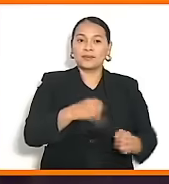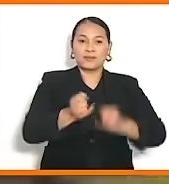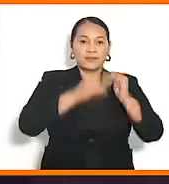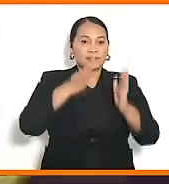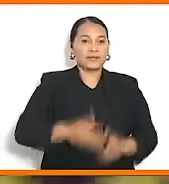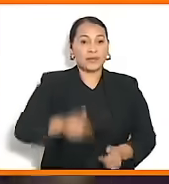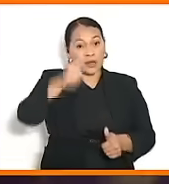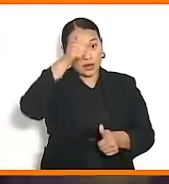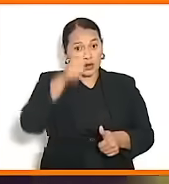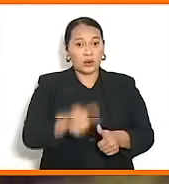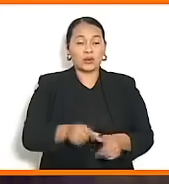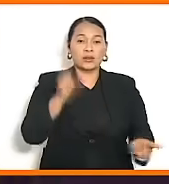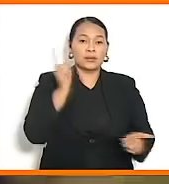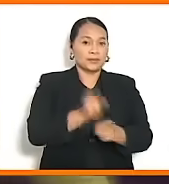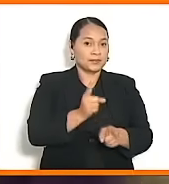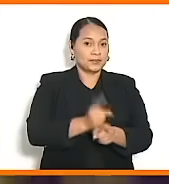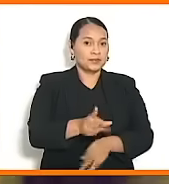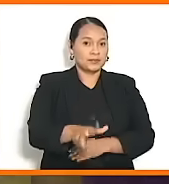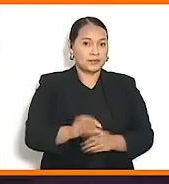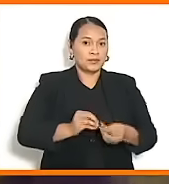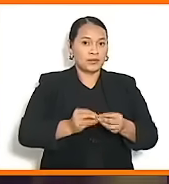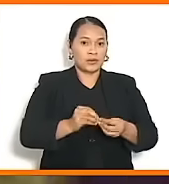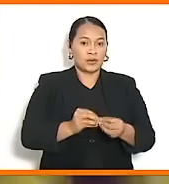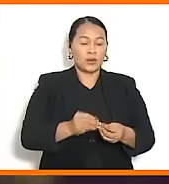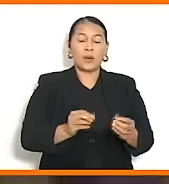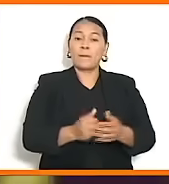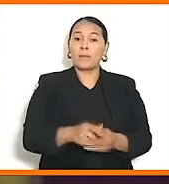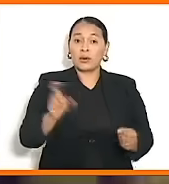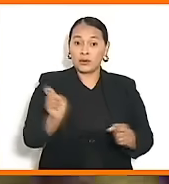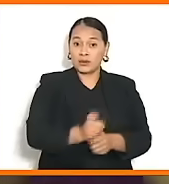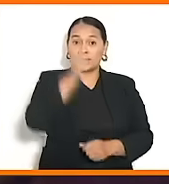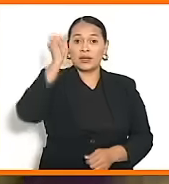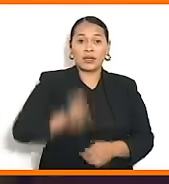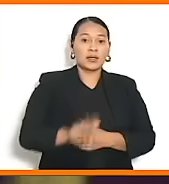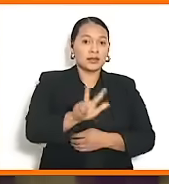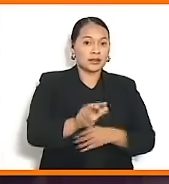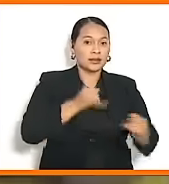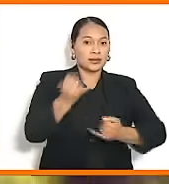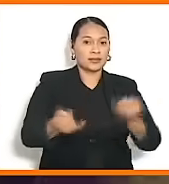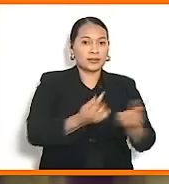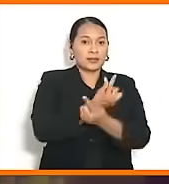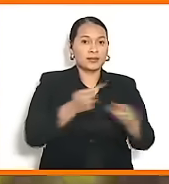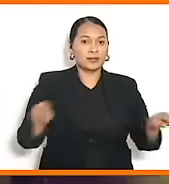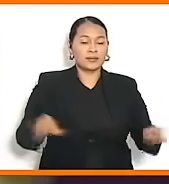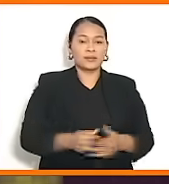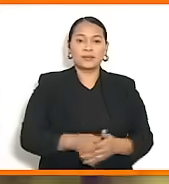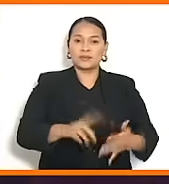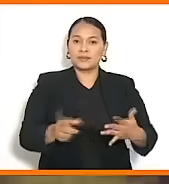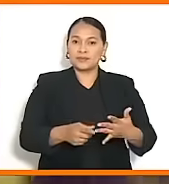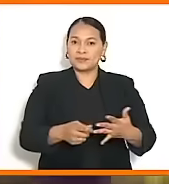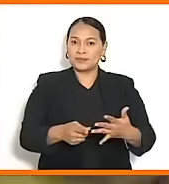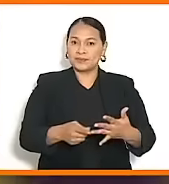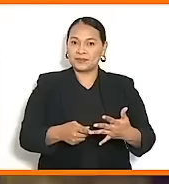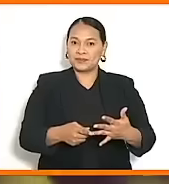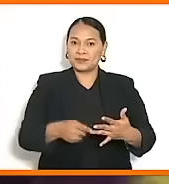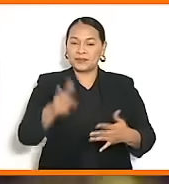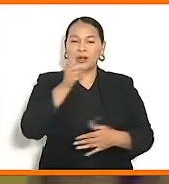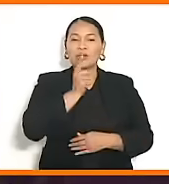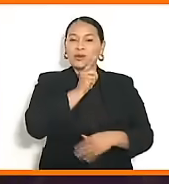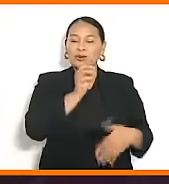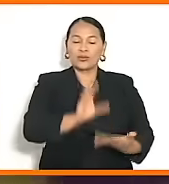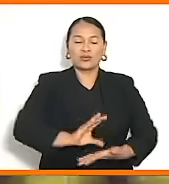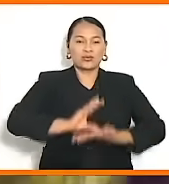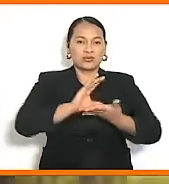te recordamos que si aciertas tres números sin importar el orden, tienes tres jugadas gratis. Vamos a conocer el cuarto número favorecido en Loto Super